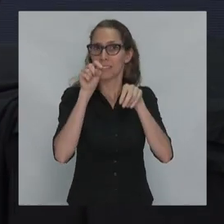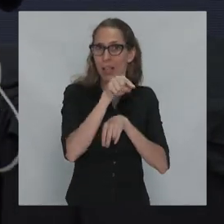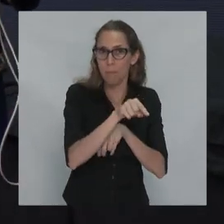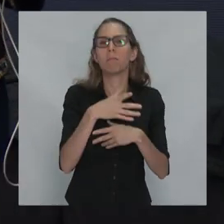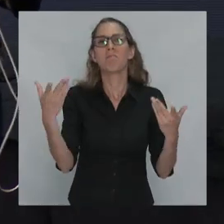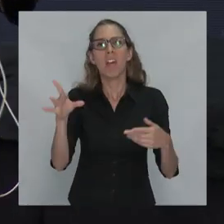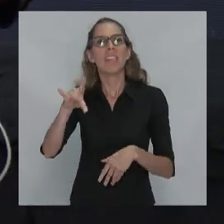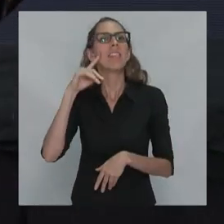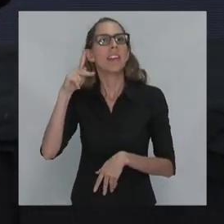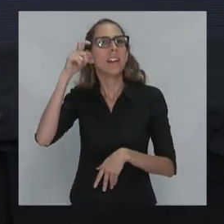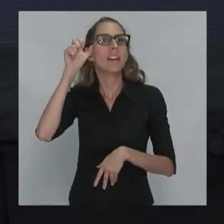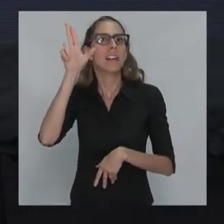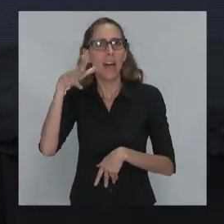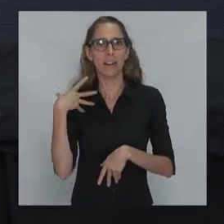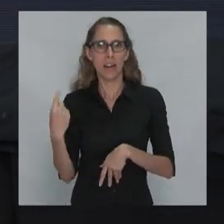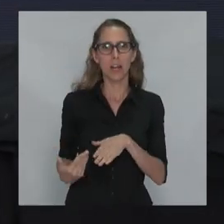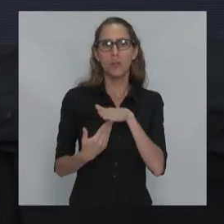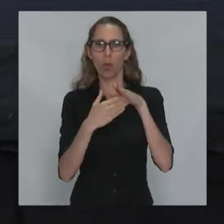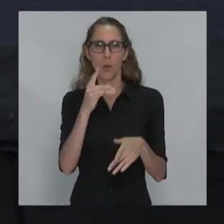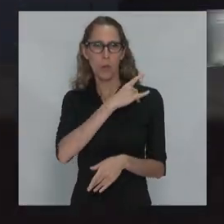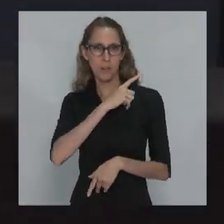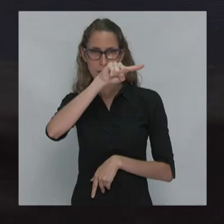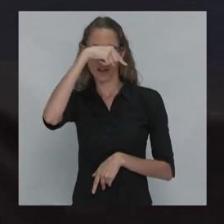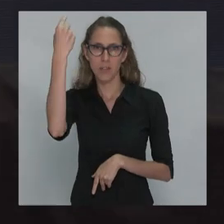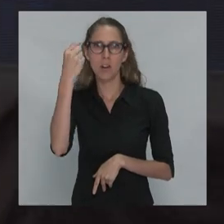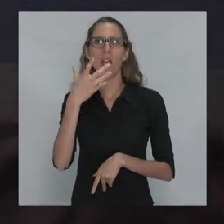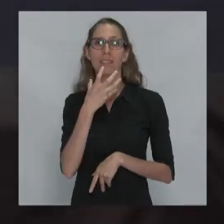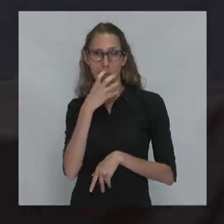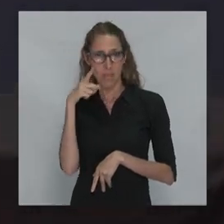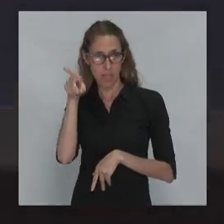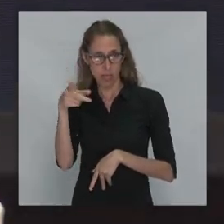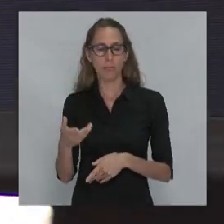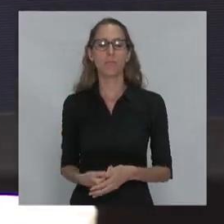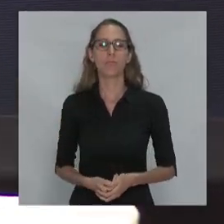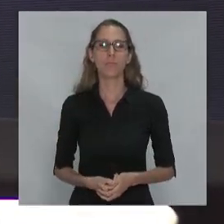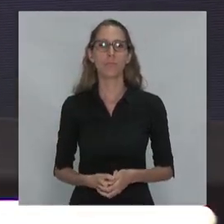Dicker, rectora de la Universidad Nacional de General Sarmiento.